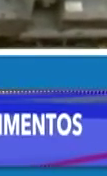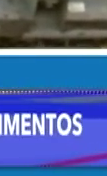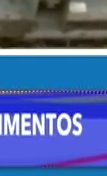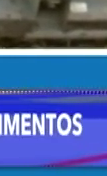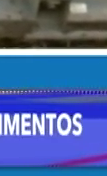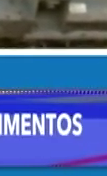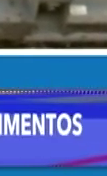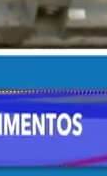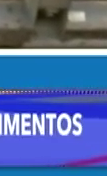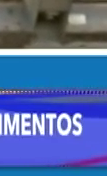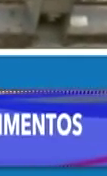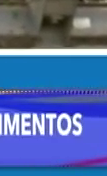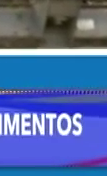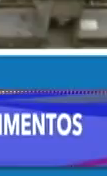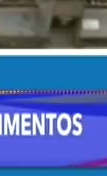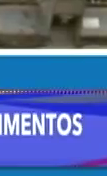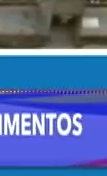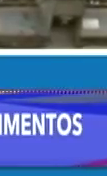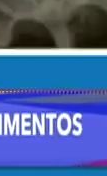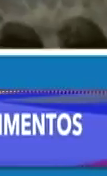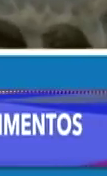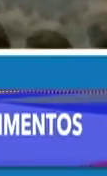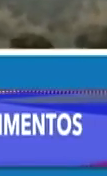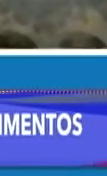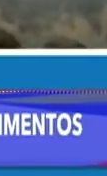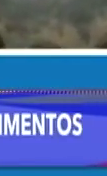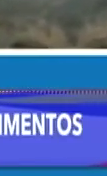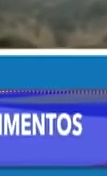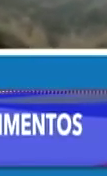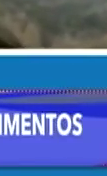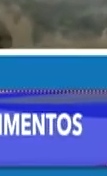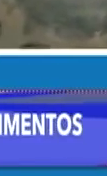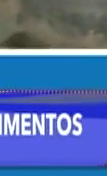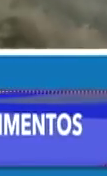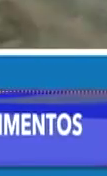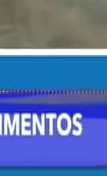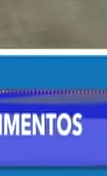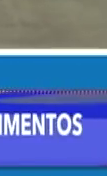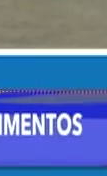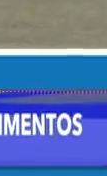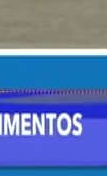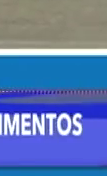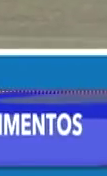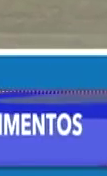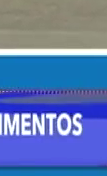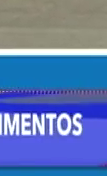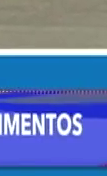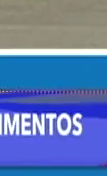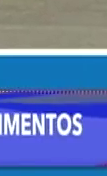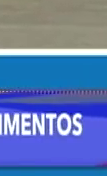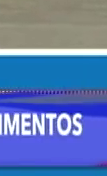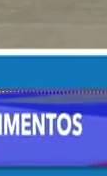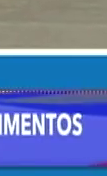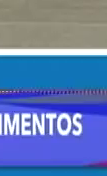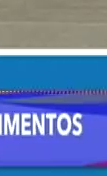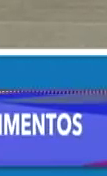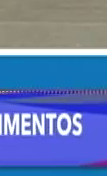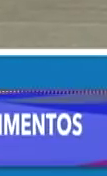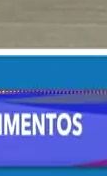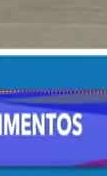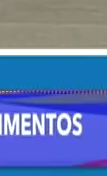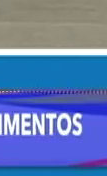con el trabajo articulando como dice la gobernadora dice este joven productor